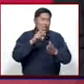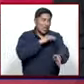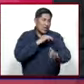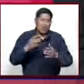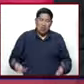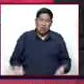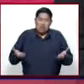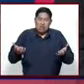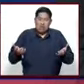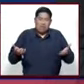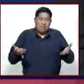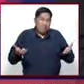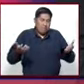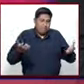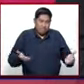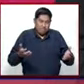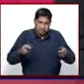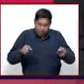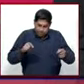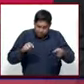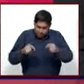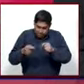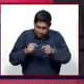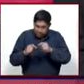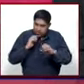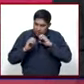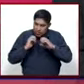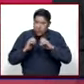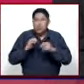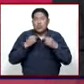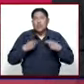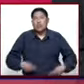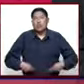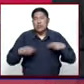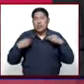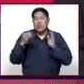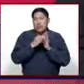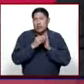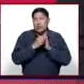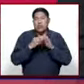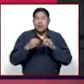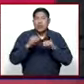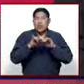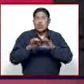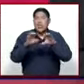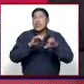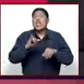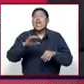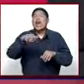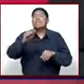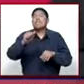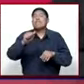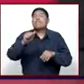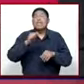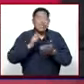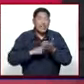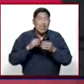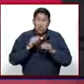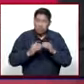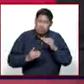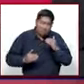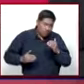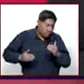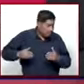de cargar materiales de hasta 70 kilos y puede comunicarse con humanos gracias a la incorporación de modelos de inteligencia artificial. Este robot